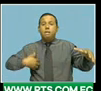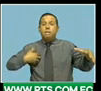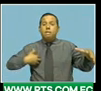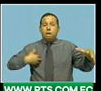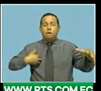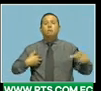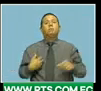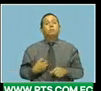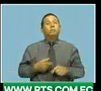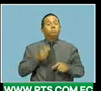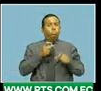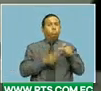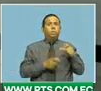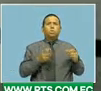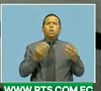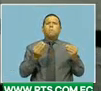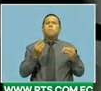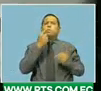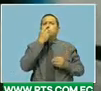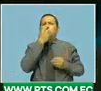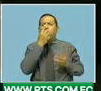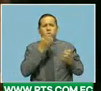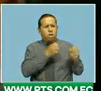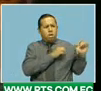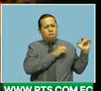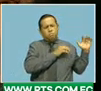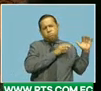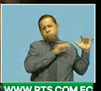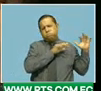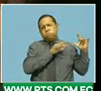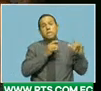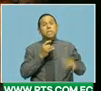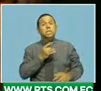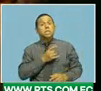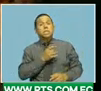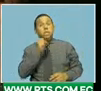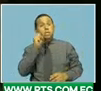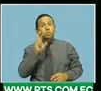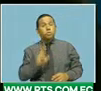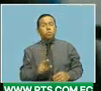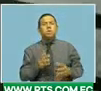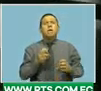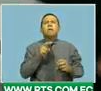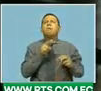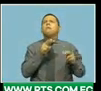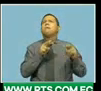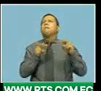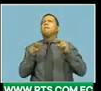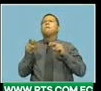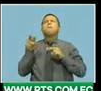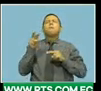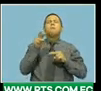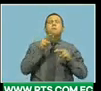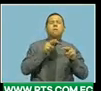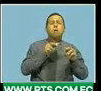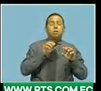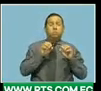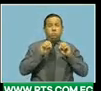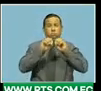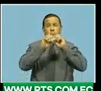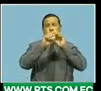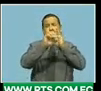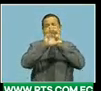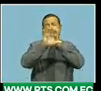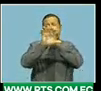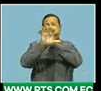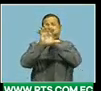de COVID-19, miles de personas viajaron al sur de Chile para apreciar el fenómeno. Durante un eclipse, la corona del sol